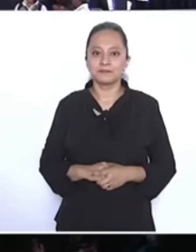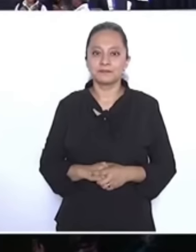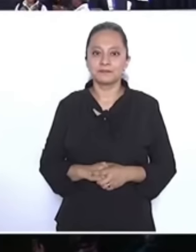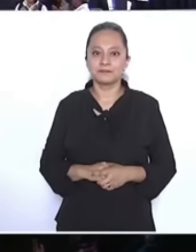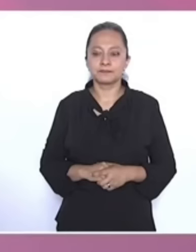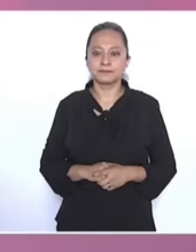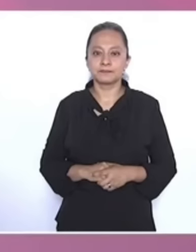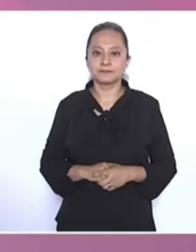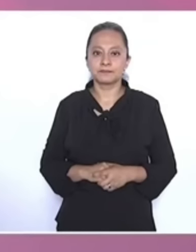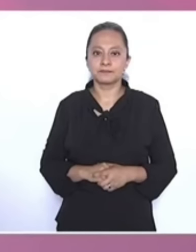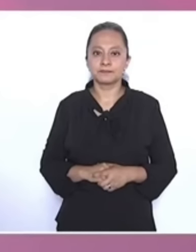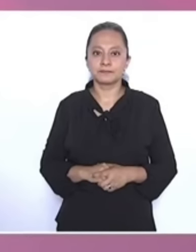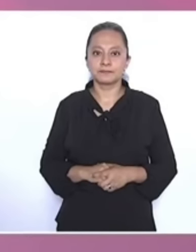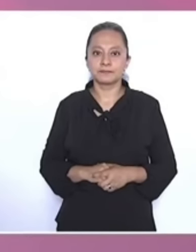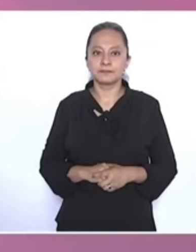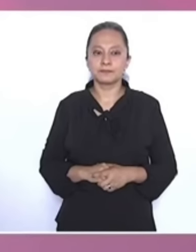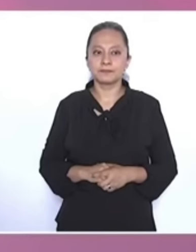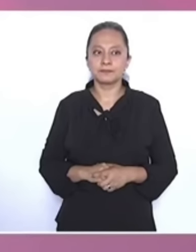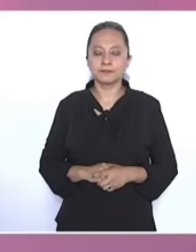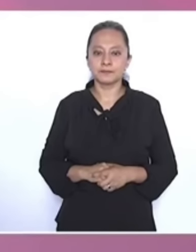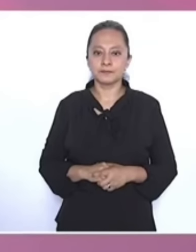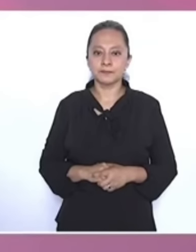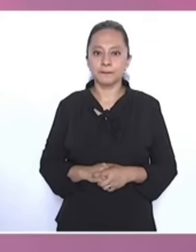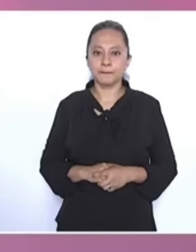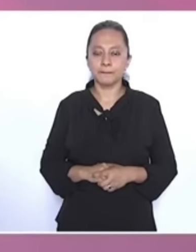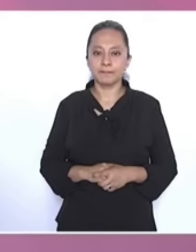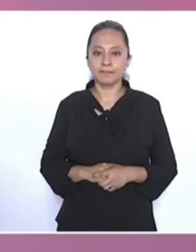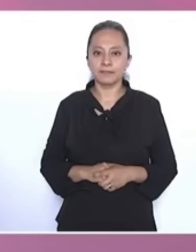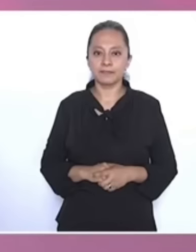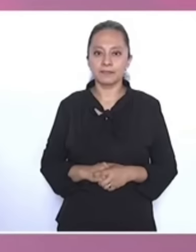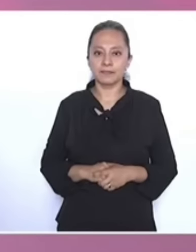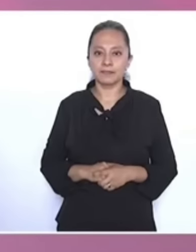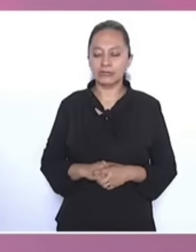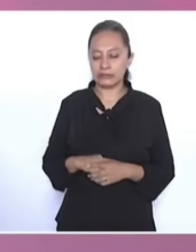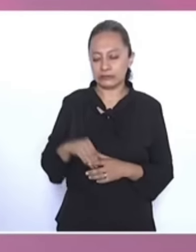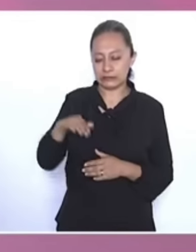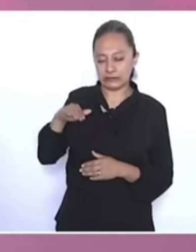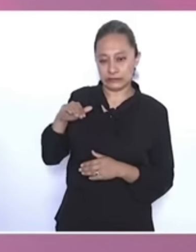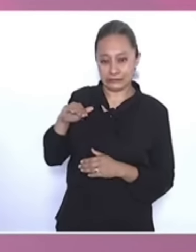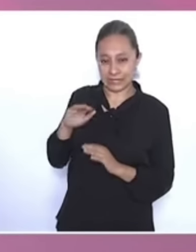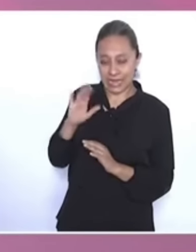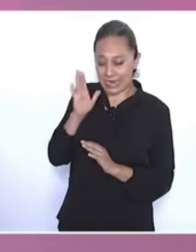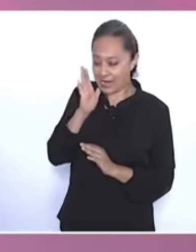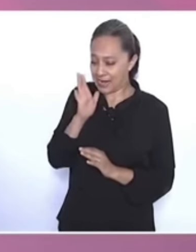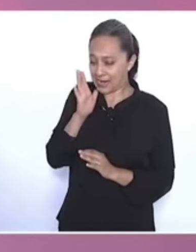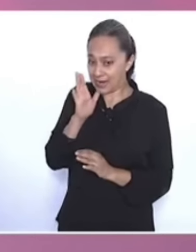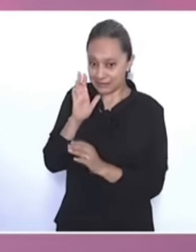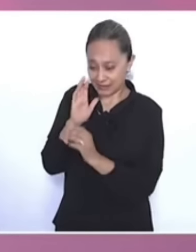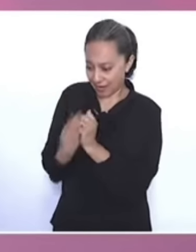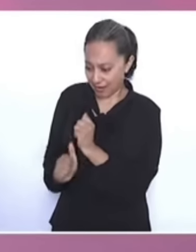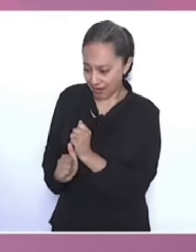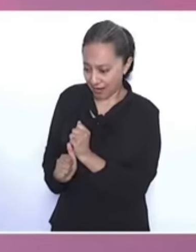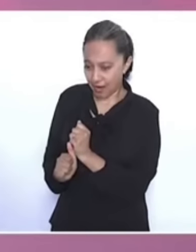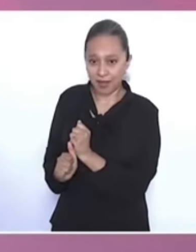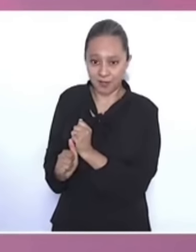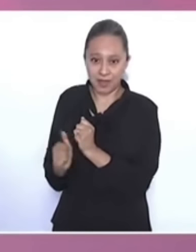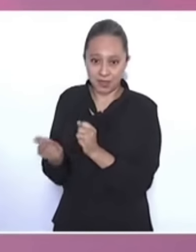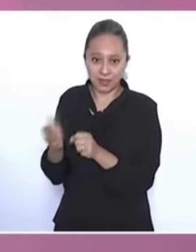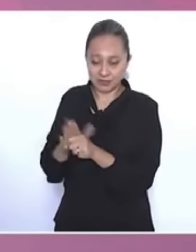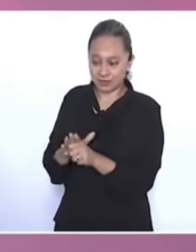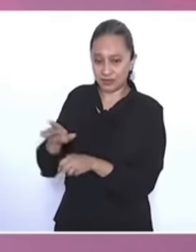Suscríbete, comparte, regálame tu like. En poco tiempo que concluya su mandato, señor presidente,